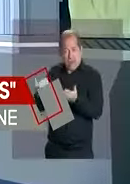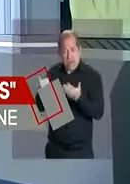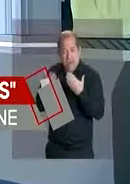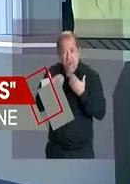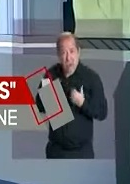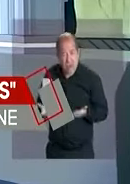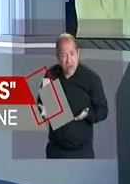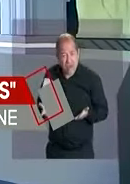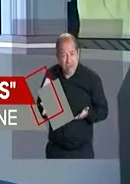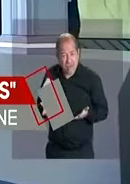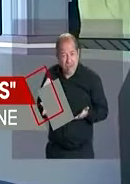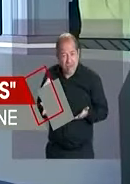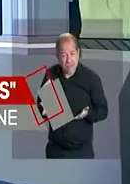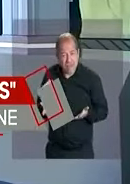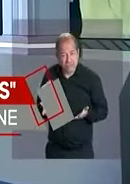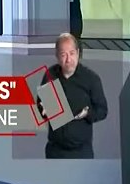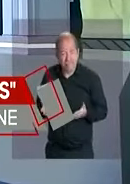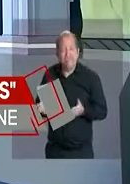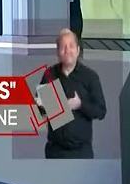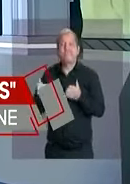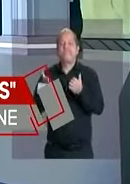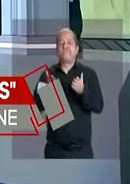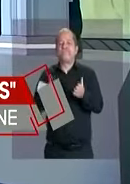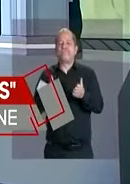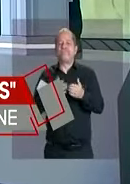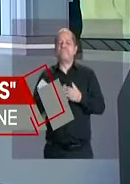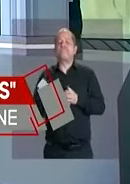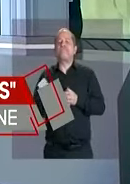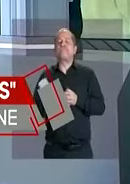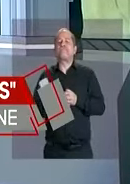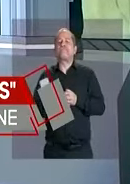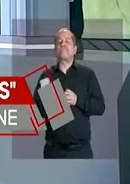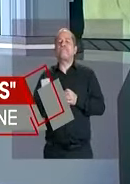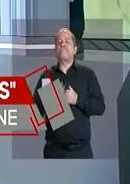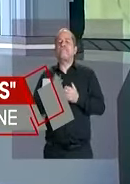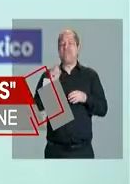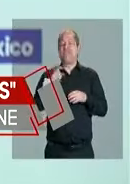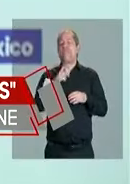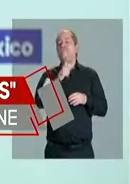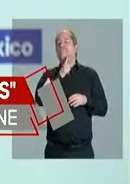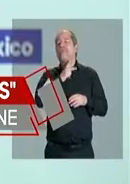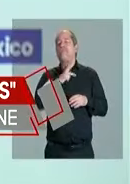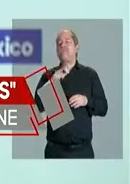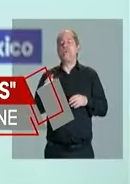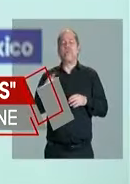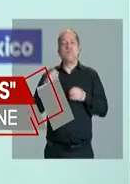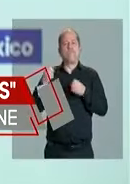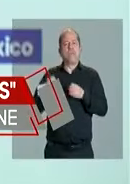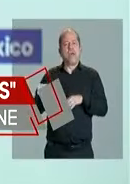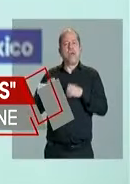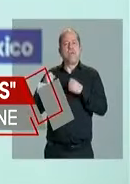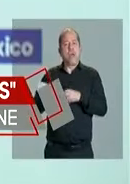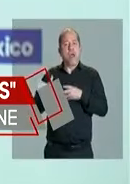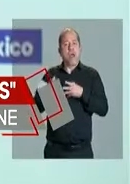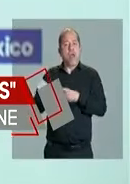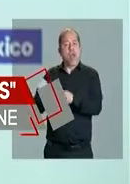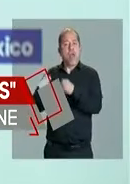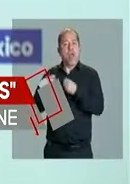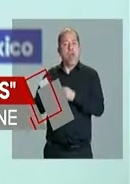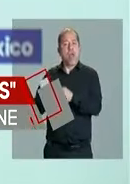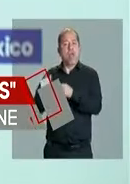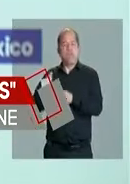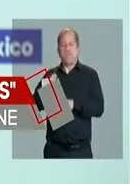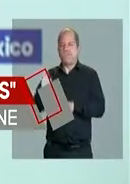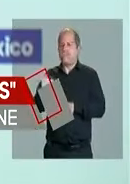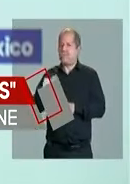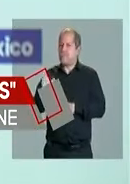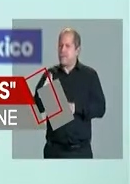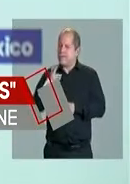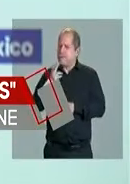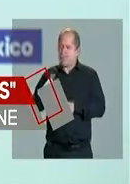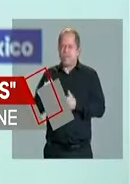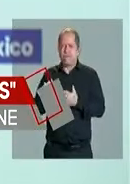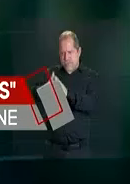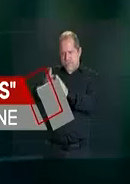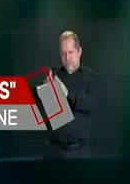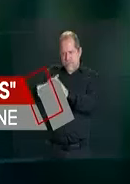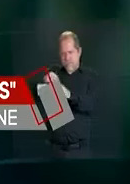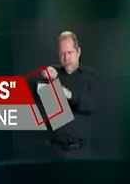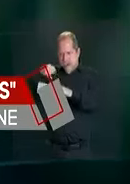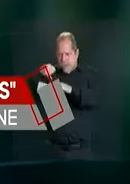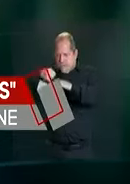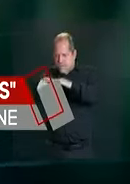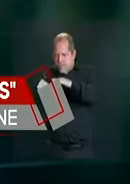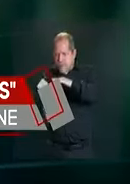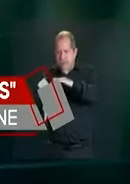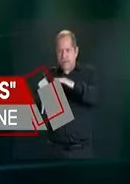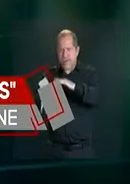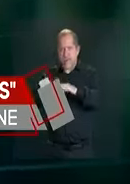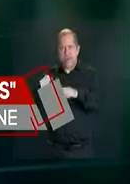de coordinación total. Han estado participando en la supervisión de la instalación del CET, han hecho sus propios